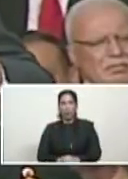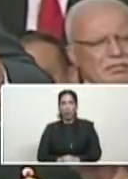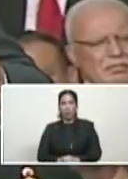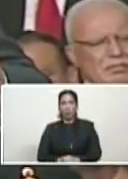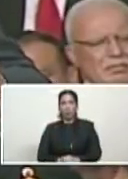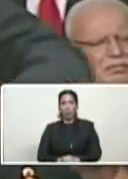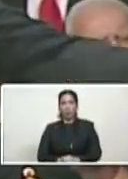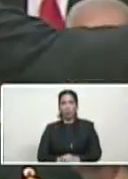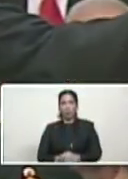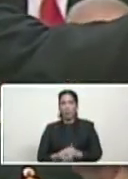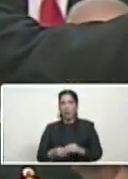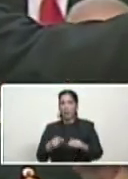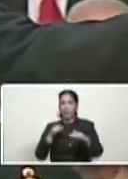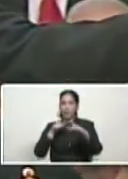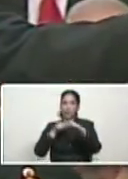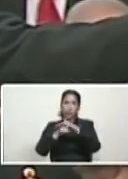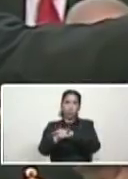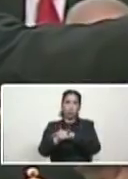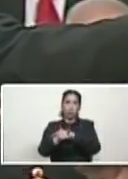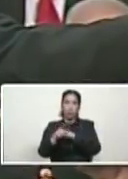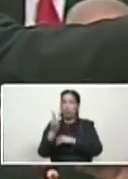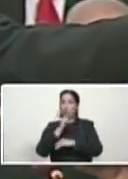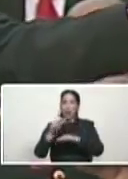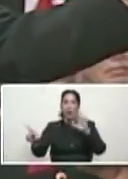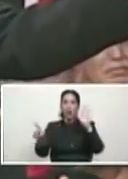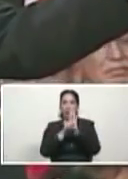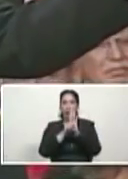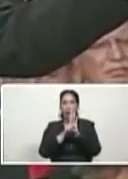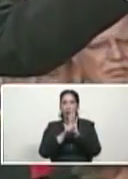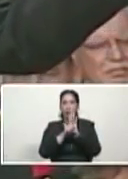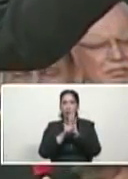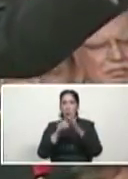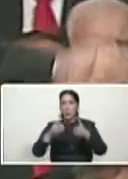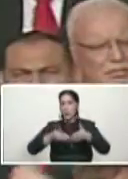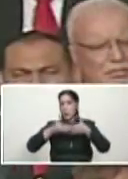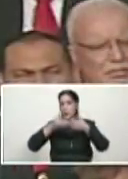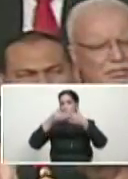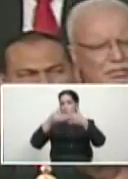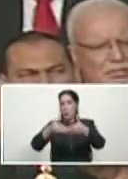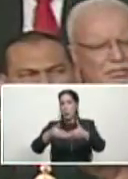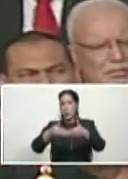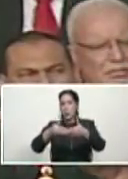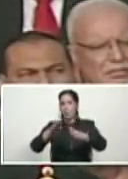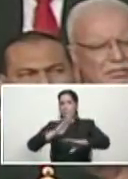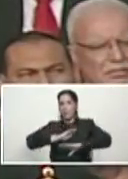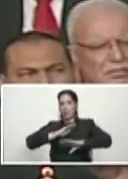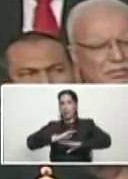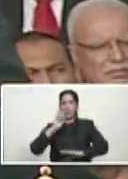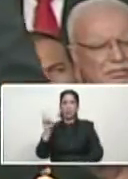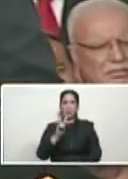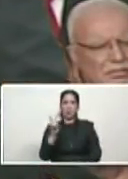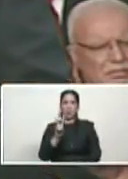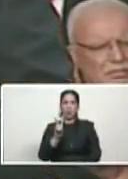hizo una incursión ilegal en mar jurisdiccional venezolano.